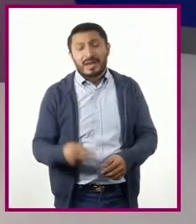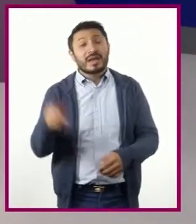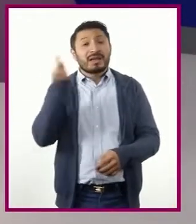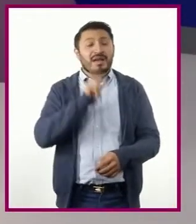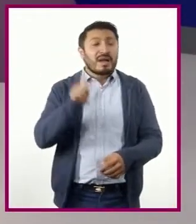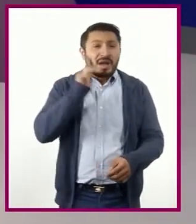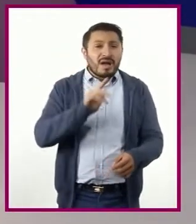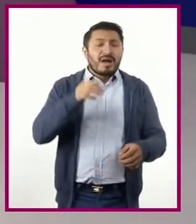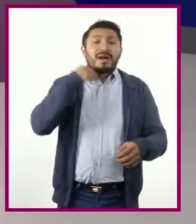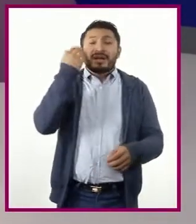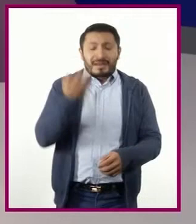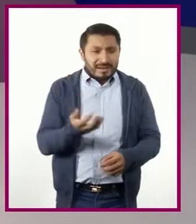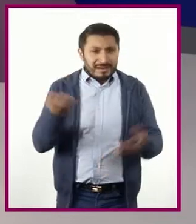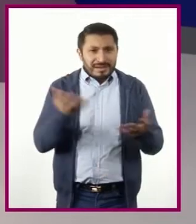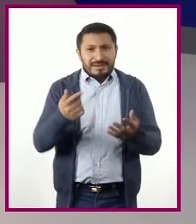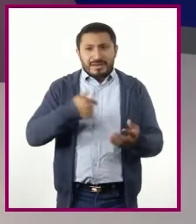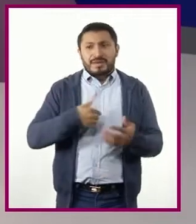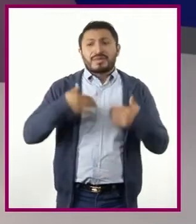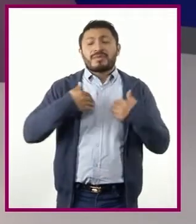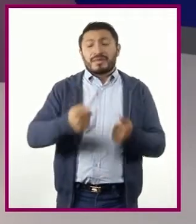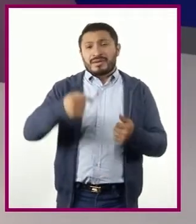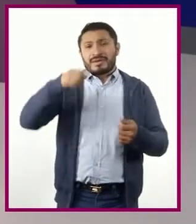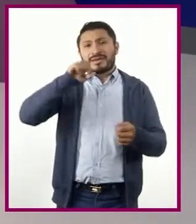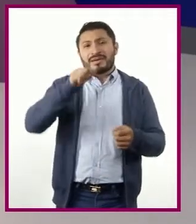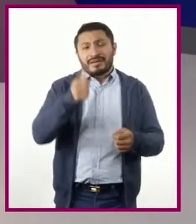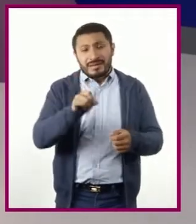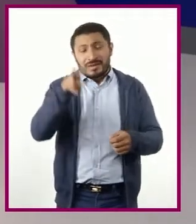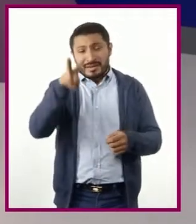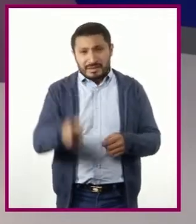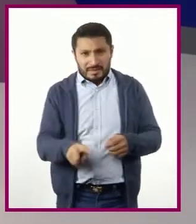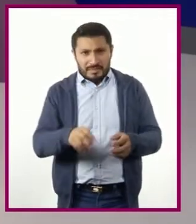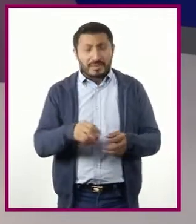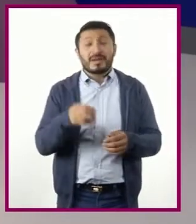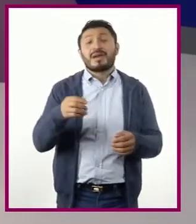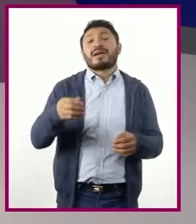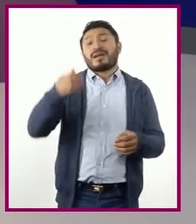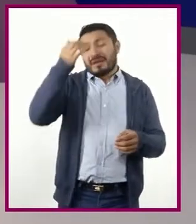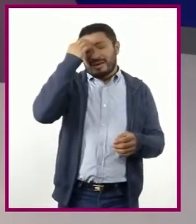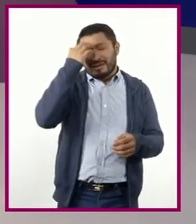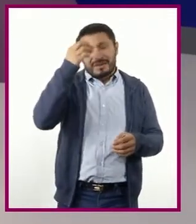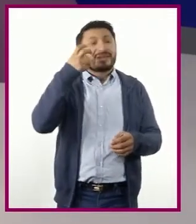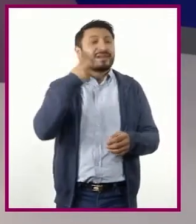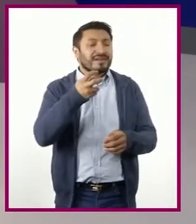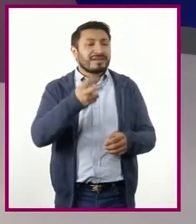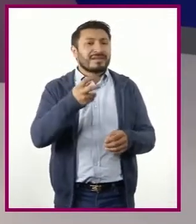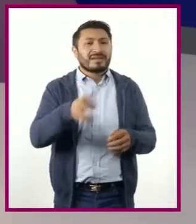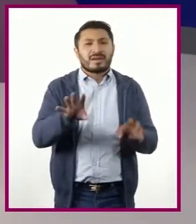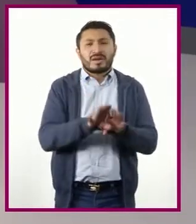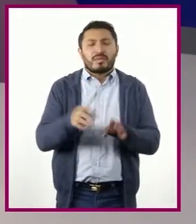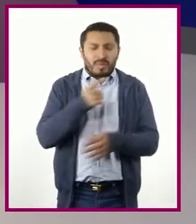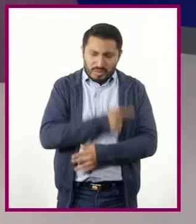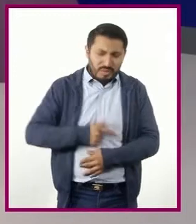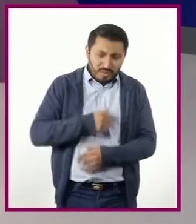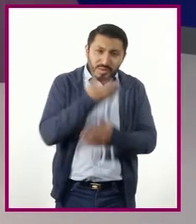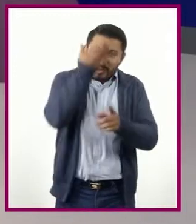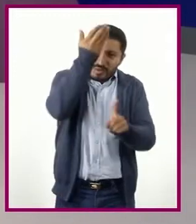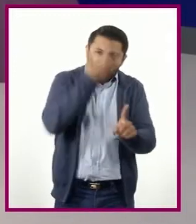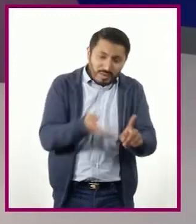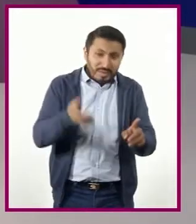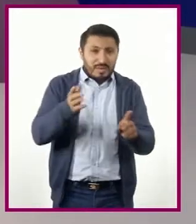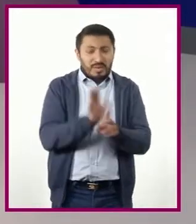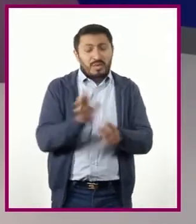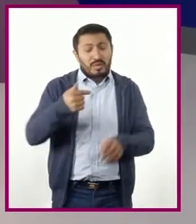queréis que haga para entenderos de esta verdad, y enterada en ella, siendo gusto vuestro, seré